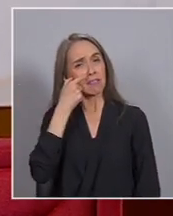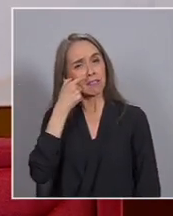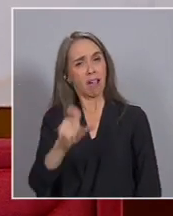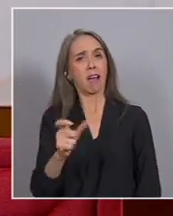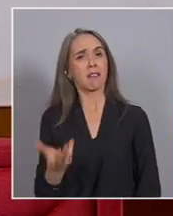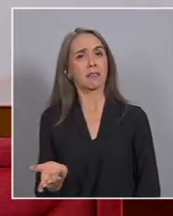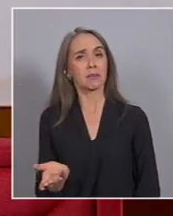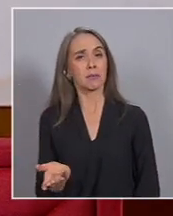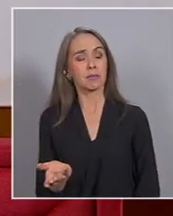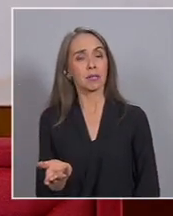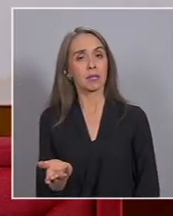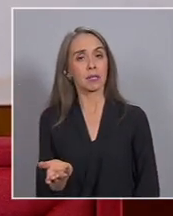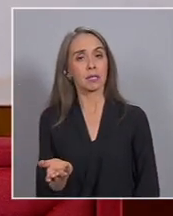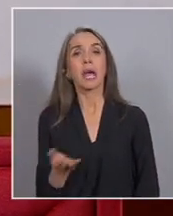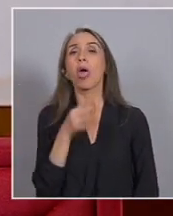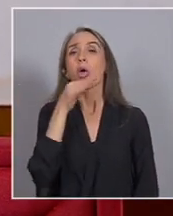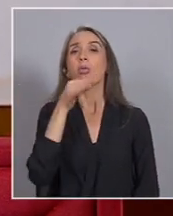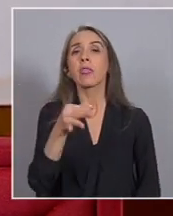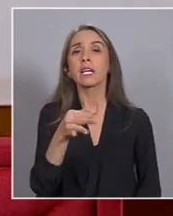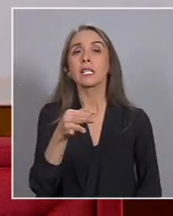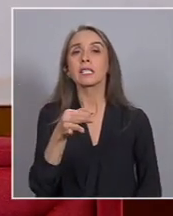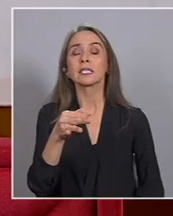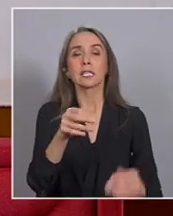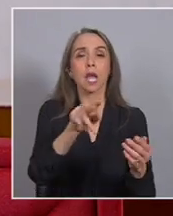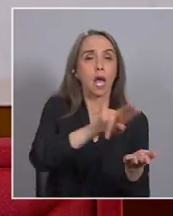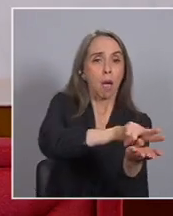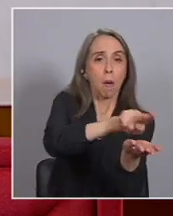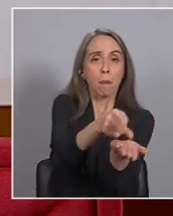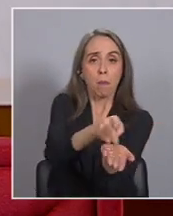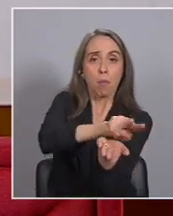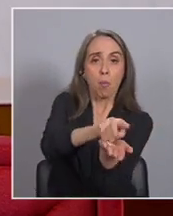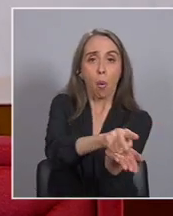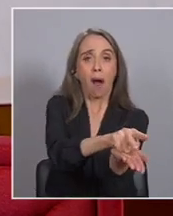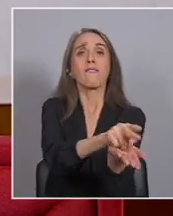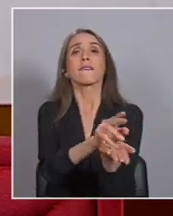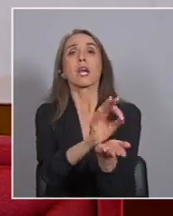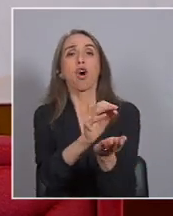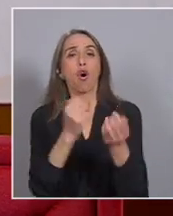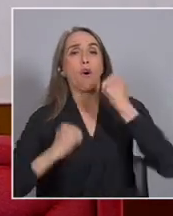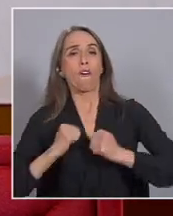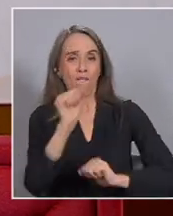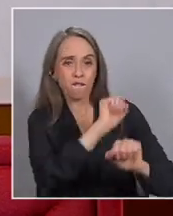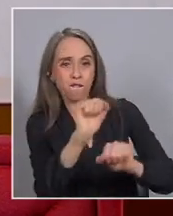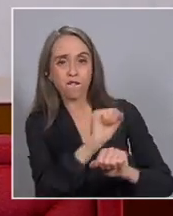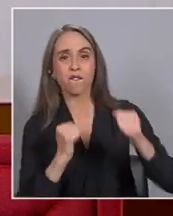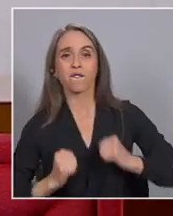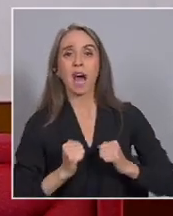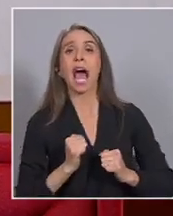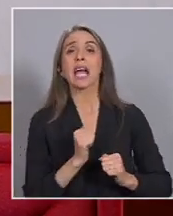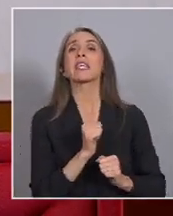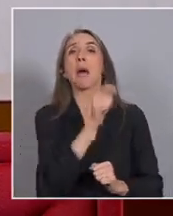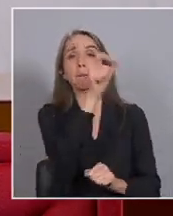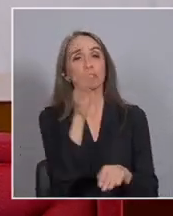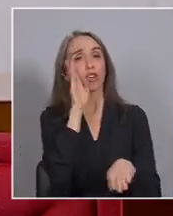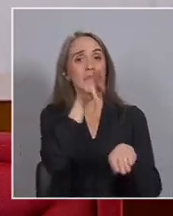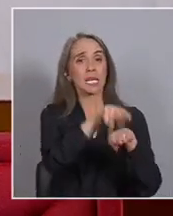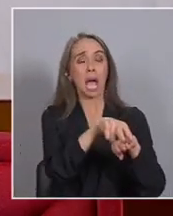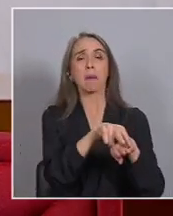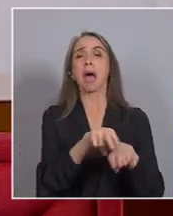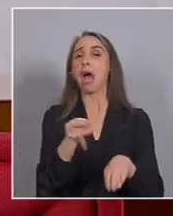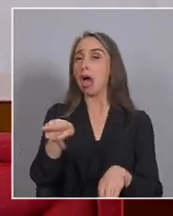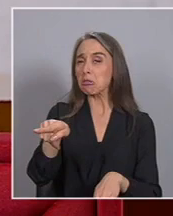qué desfachatez decir que mover, bañar a una persona postrada no es trabajo. No, esa persona no trabaja, está cuidando a